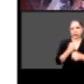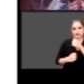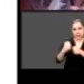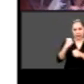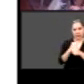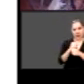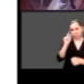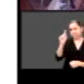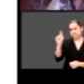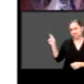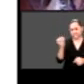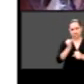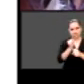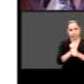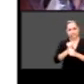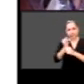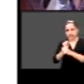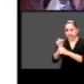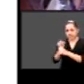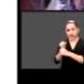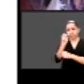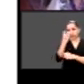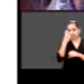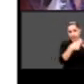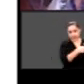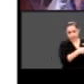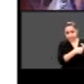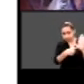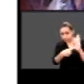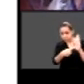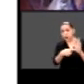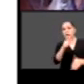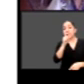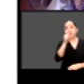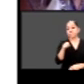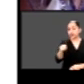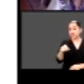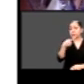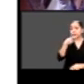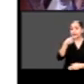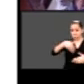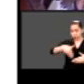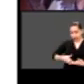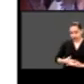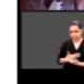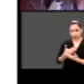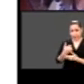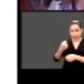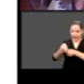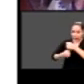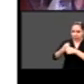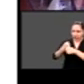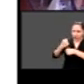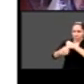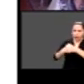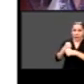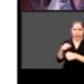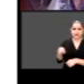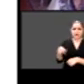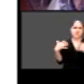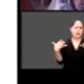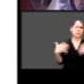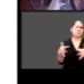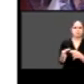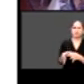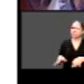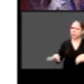nos están diciendo que los primeros años de vida son las más importantes. En particular, hoy sabemos mucho acerca del cerebro,